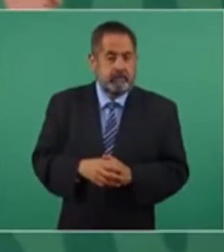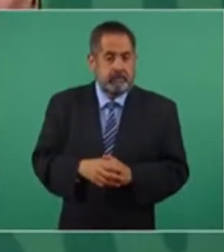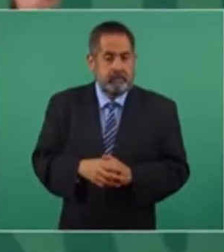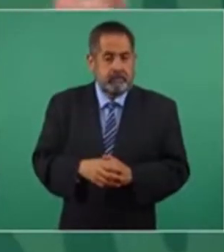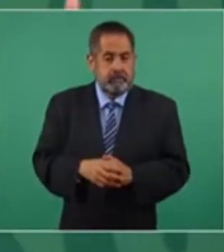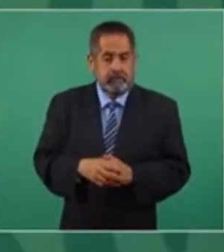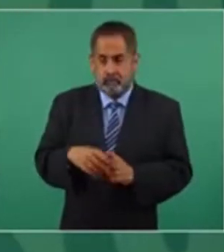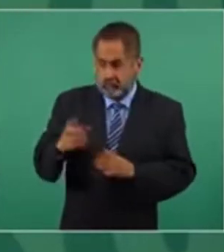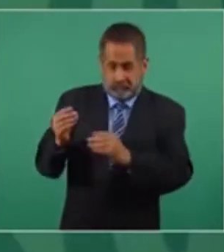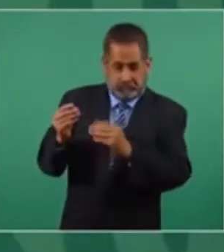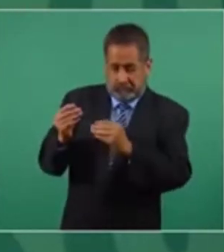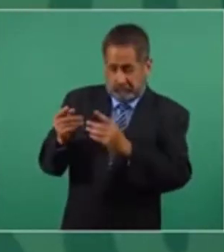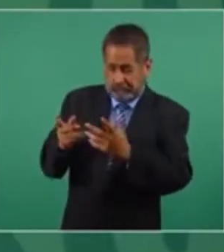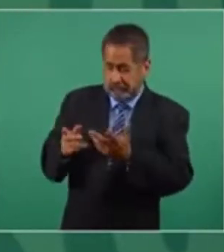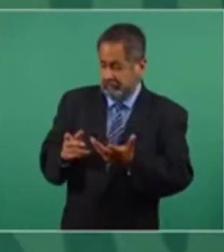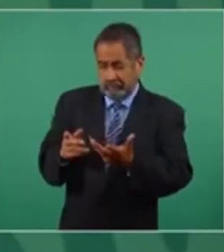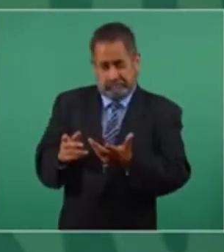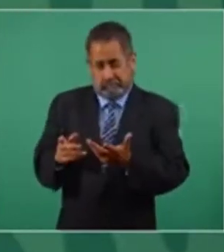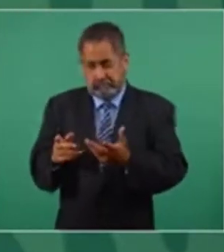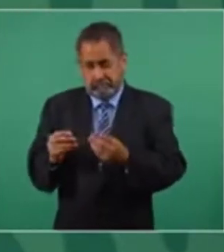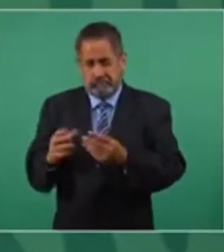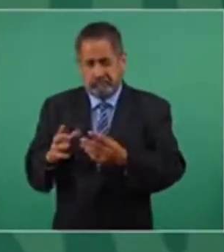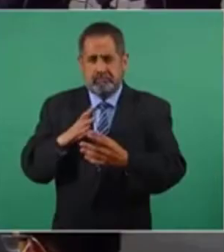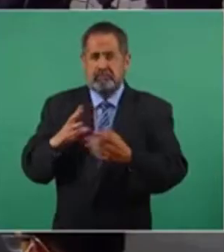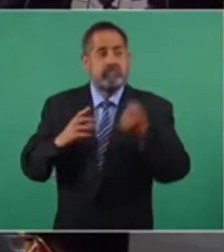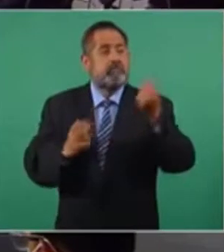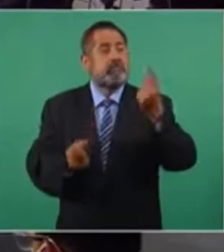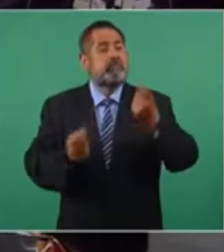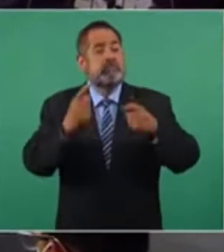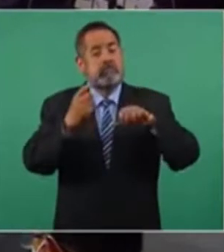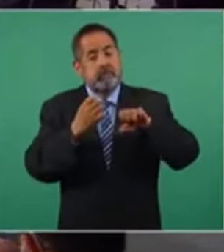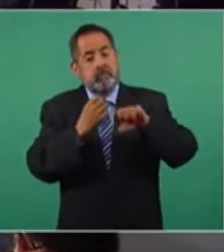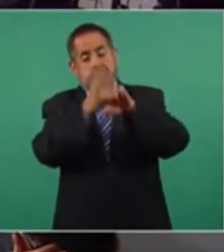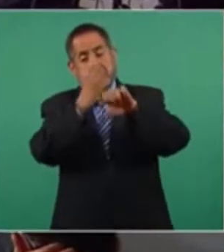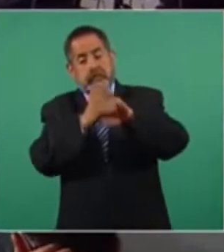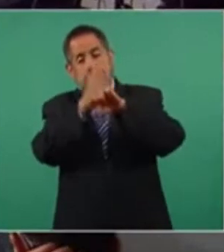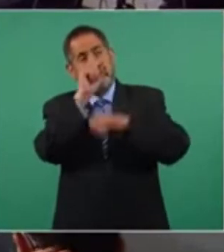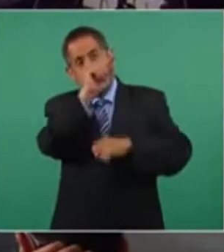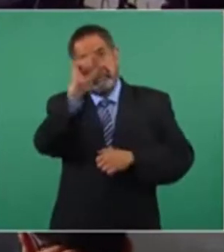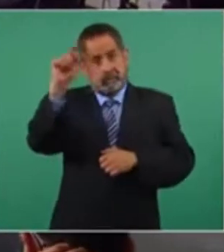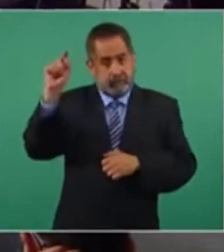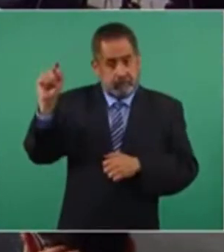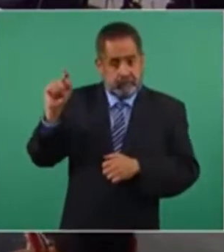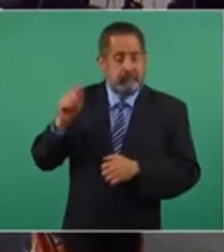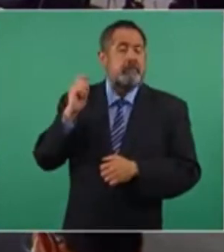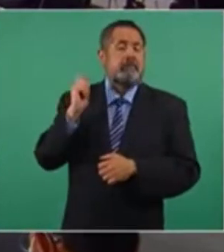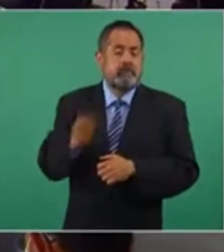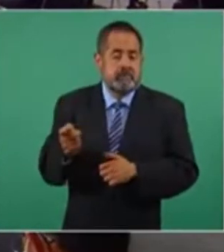no eran muchos, habían estados en donde